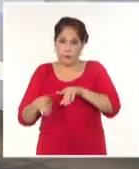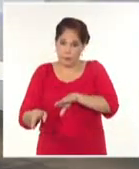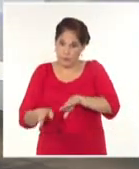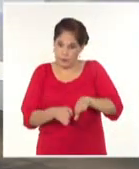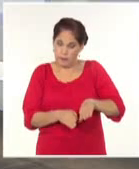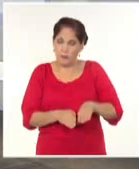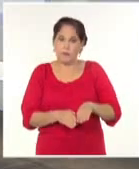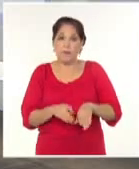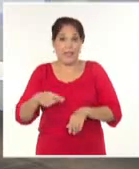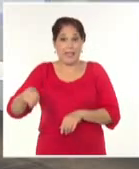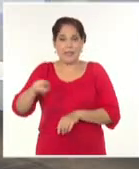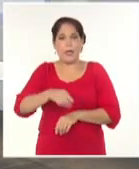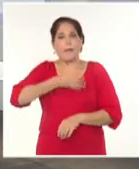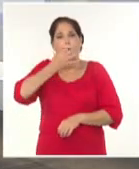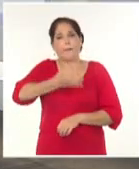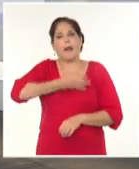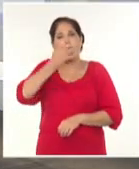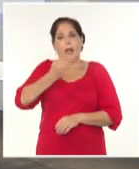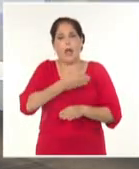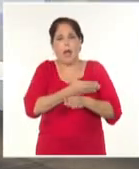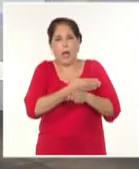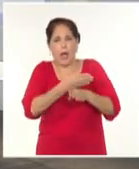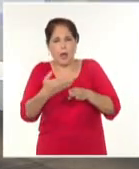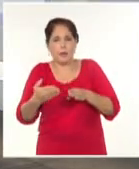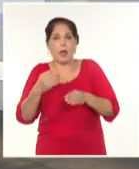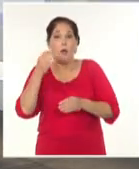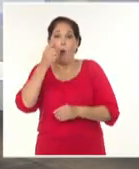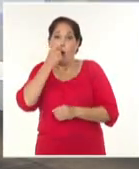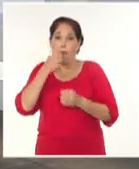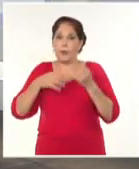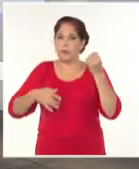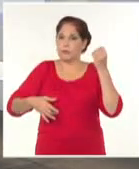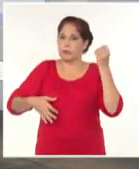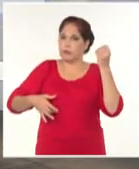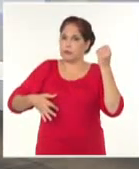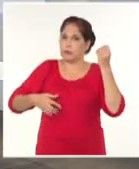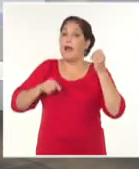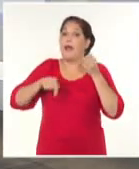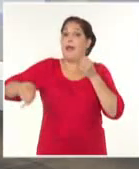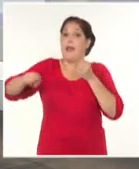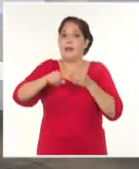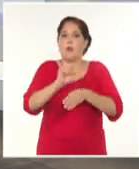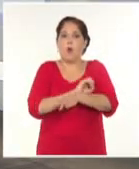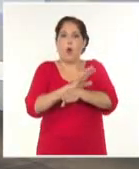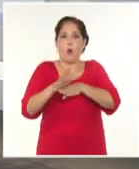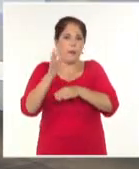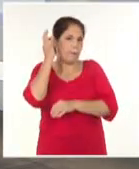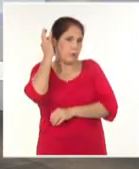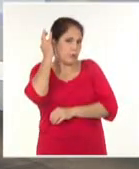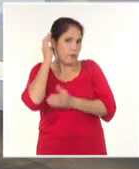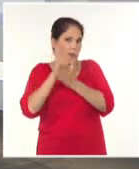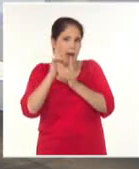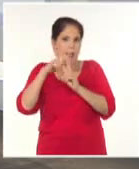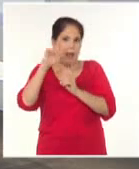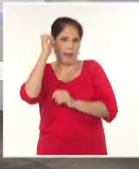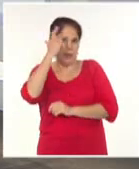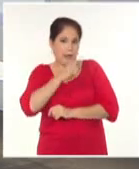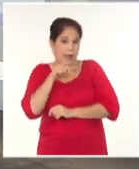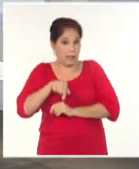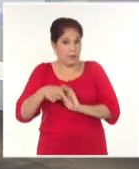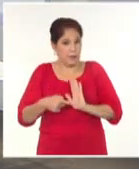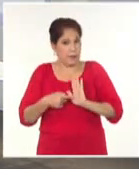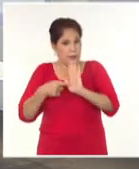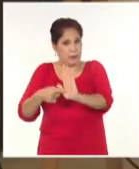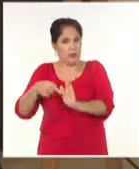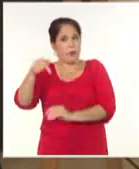Mucho más que palabras, álbum del guitarrista Dairon Ortiz, que abraza la obra de la maestra Marta Valdés, fue presentado